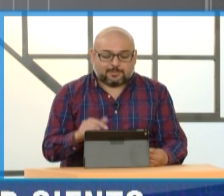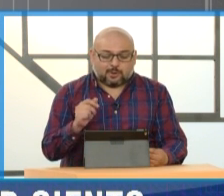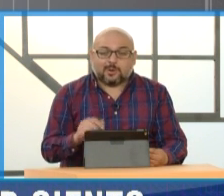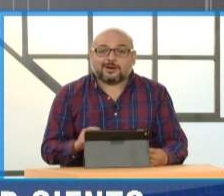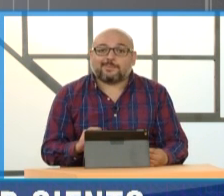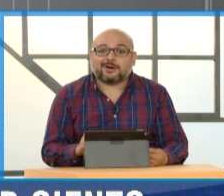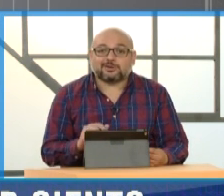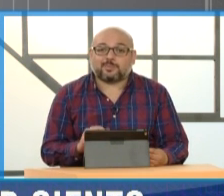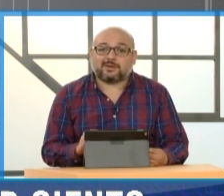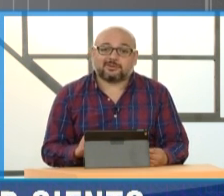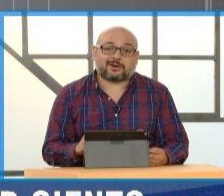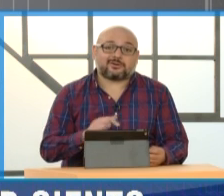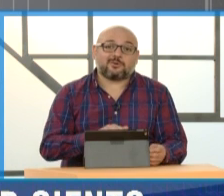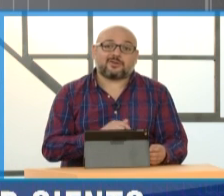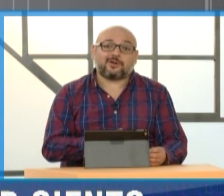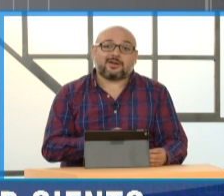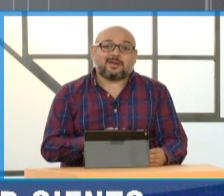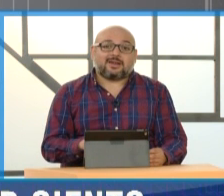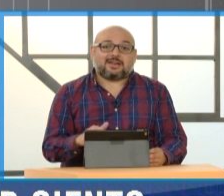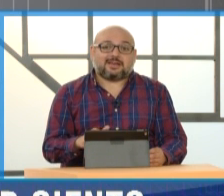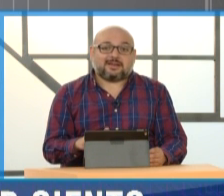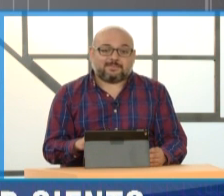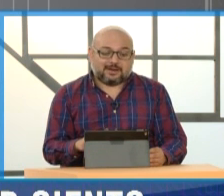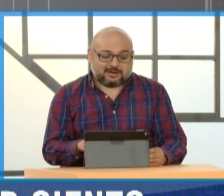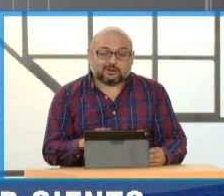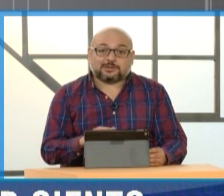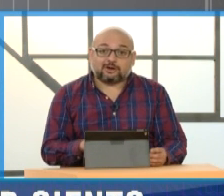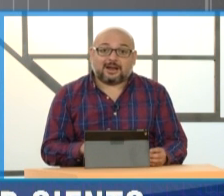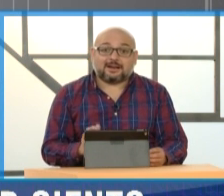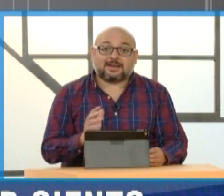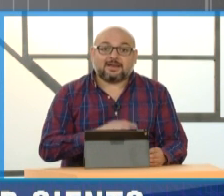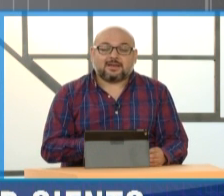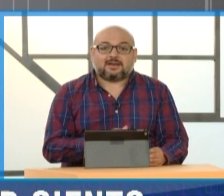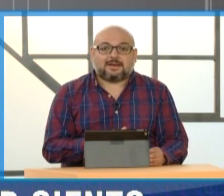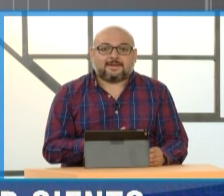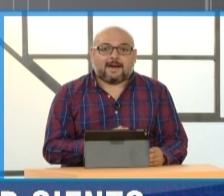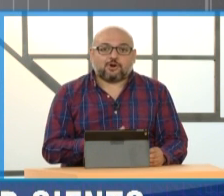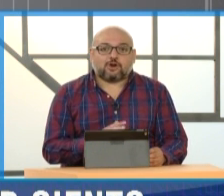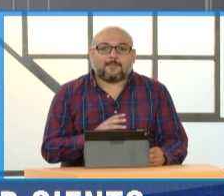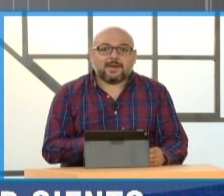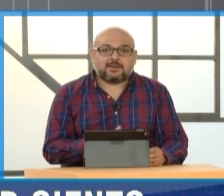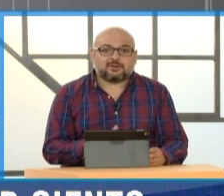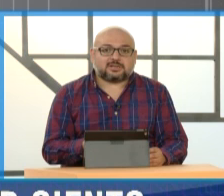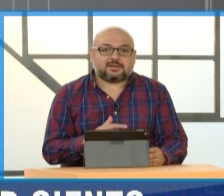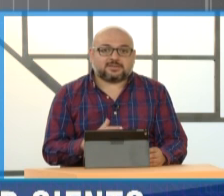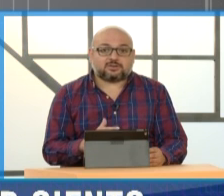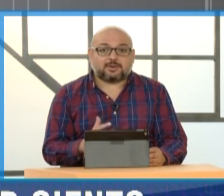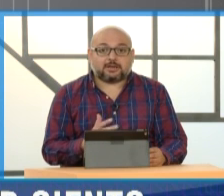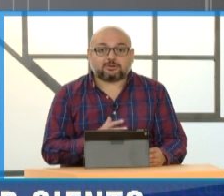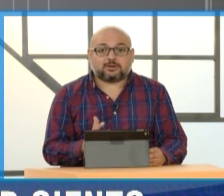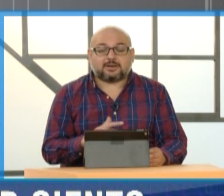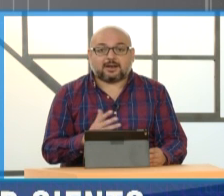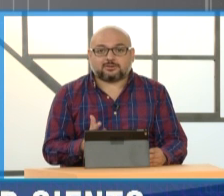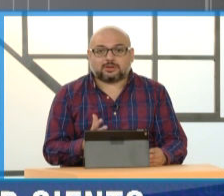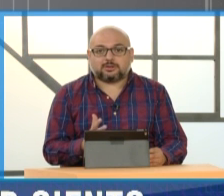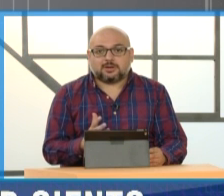dice, por los huevos que le ponen en sus pedidos. Recordemos que fue Néstor Pitrola el que habló con los medios y les hizo ver esto,